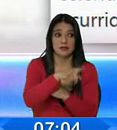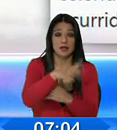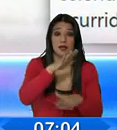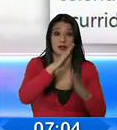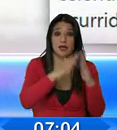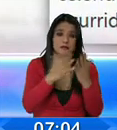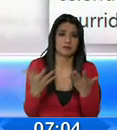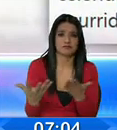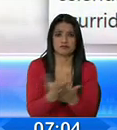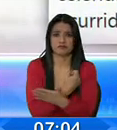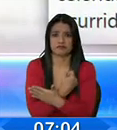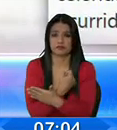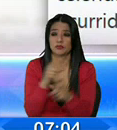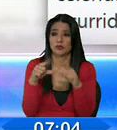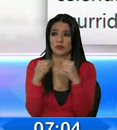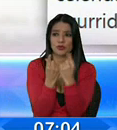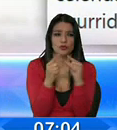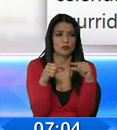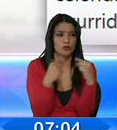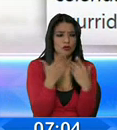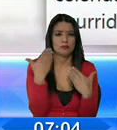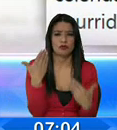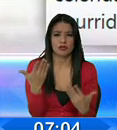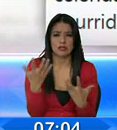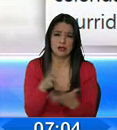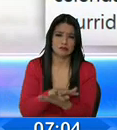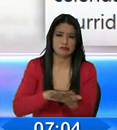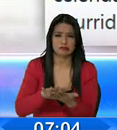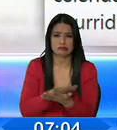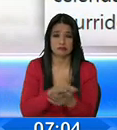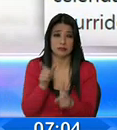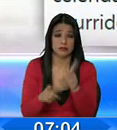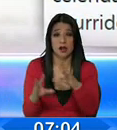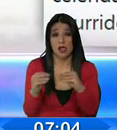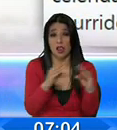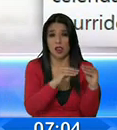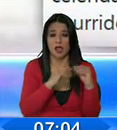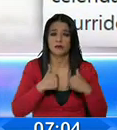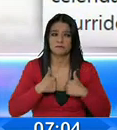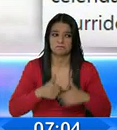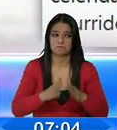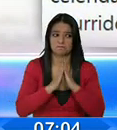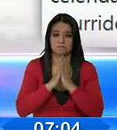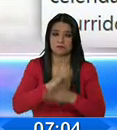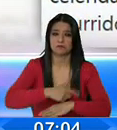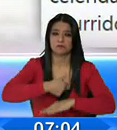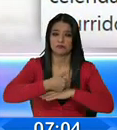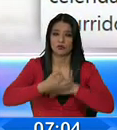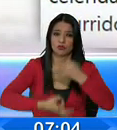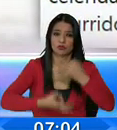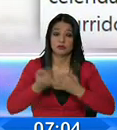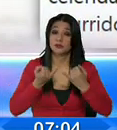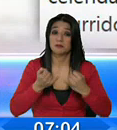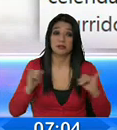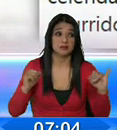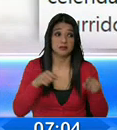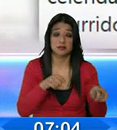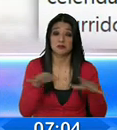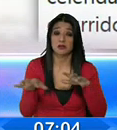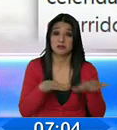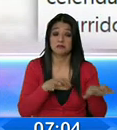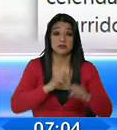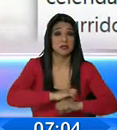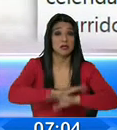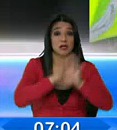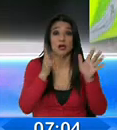insinuaciones malintencionadas de grupos interesados en caotizar, pido a las autoridades de justicia que actúen con celeridad e independencia, para que se aclare